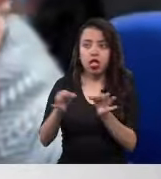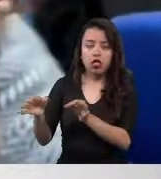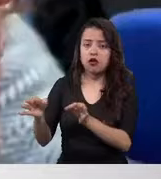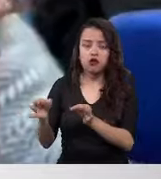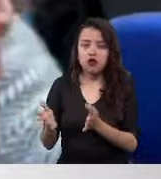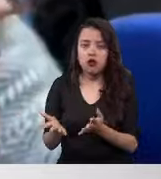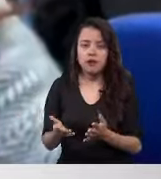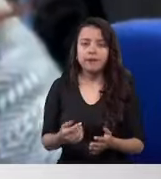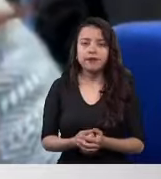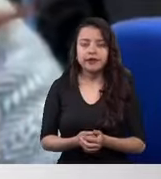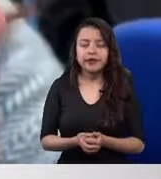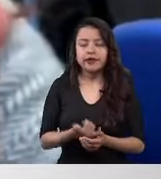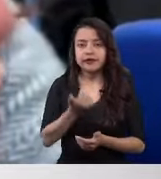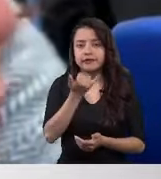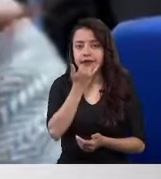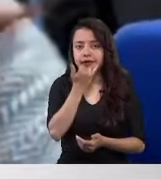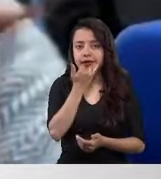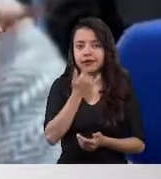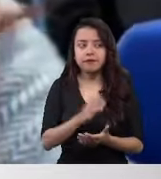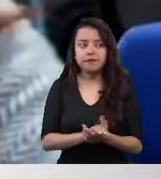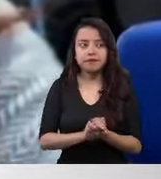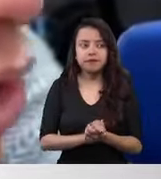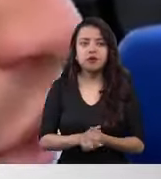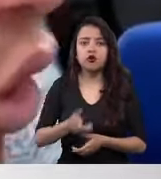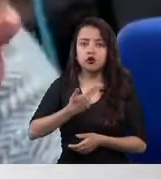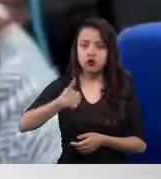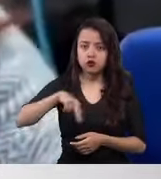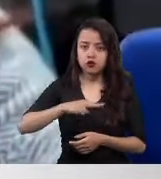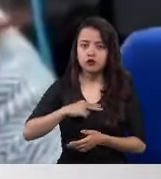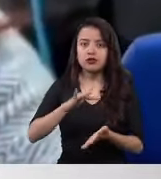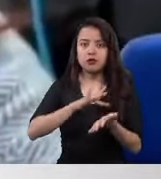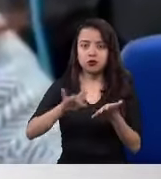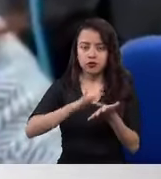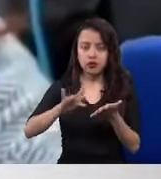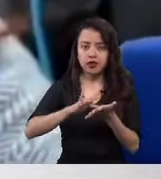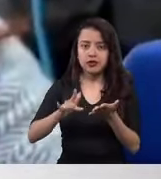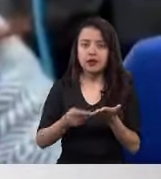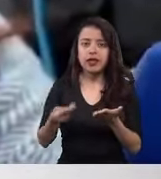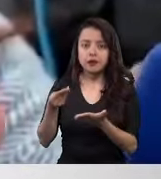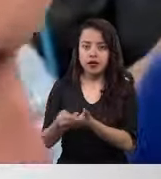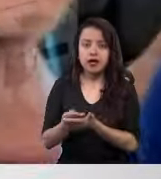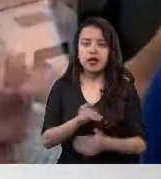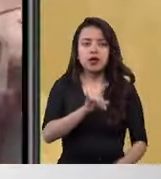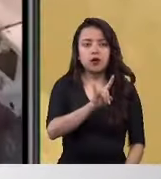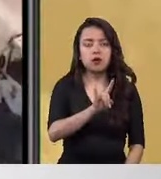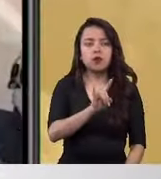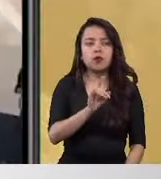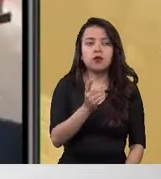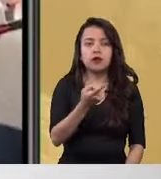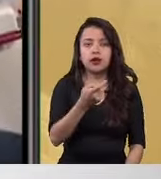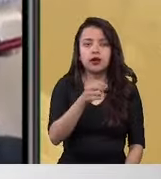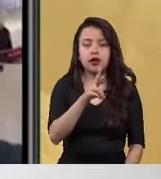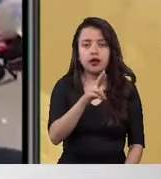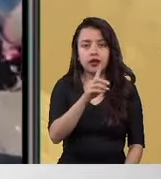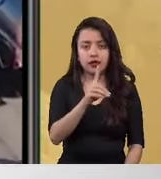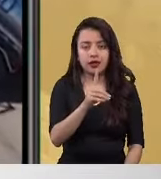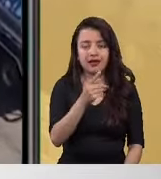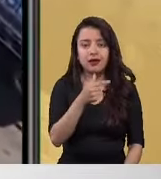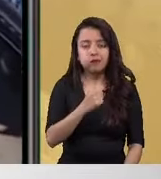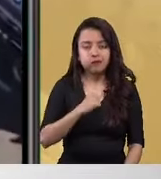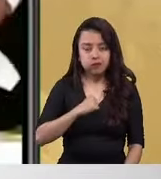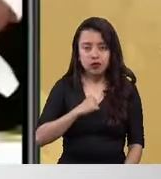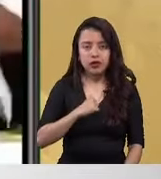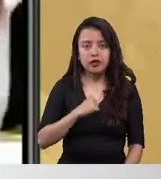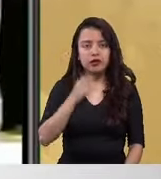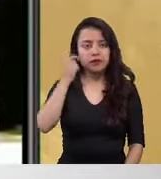queramos pagar. Todo lo contrario. Nosotros tenemos urgencia de pagar. La ONGRD tiene, y ojo con esta cifra, porque